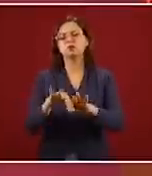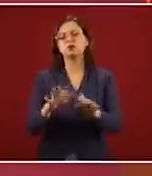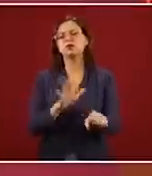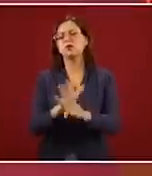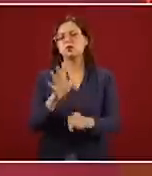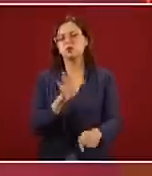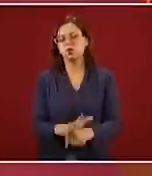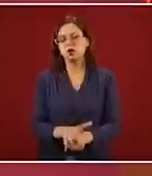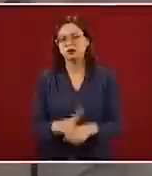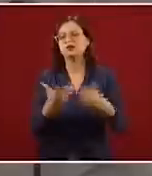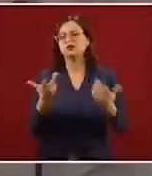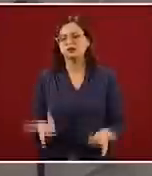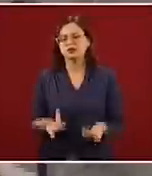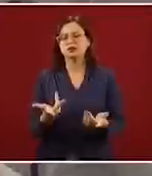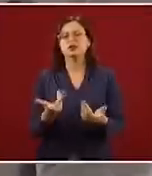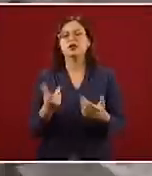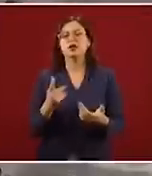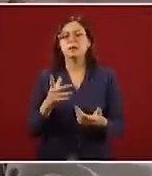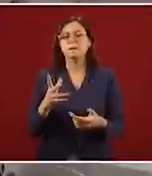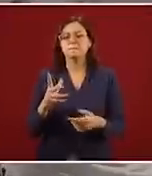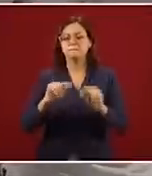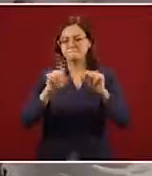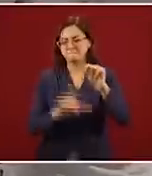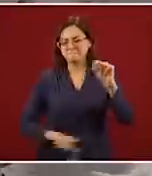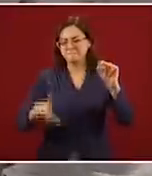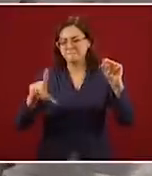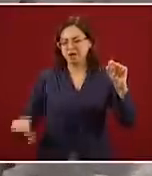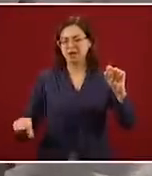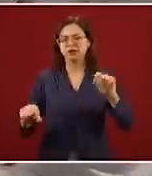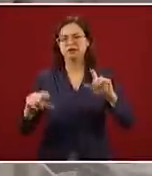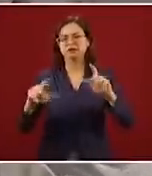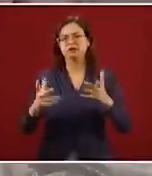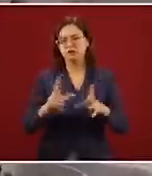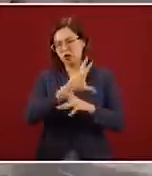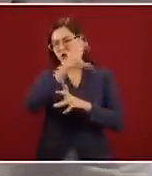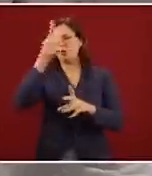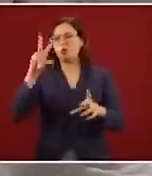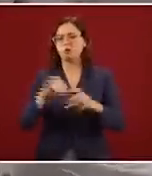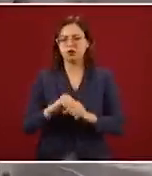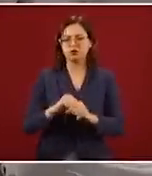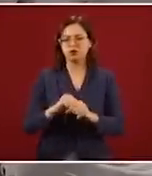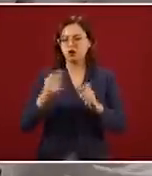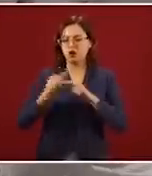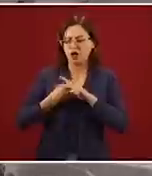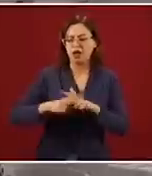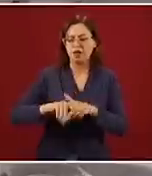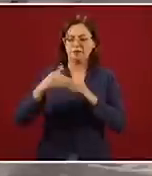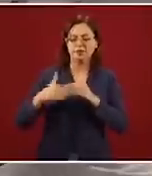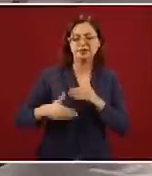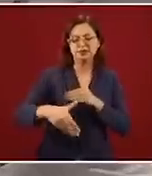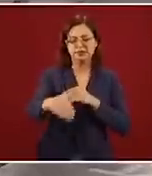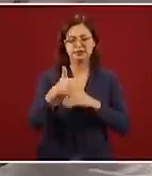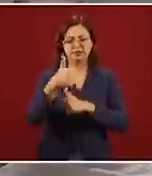diagnóstico de las capacidades instaladas. ¿Dónde está México al inicio de este sexenio en términos